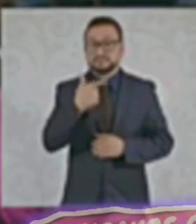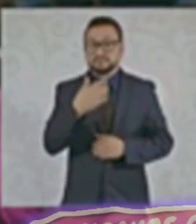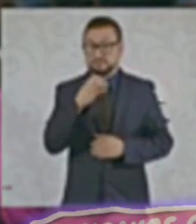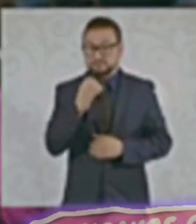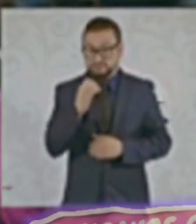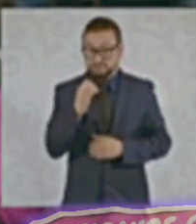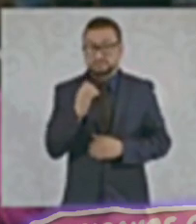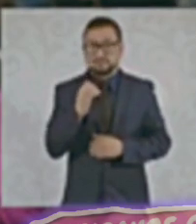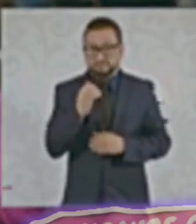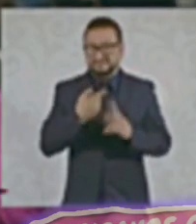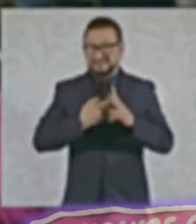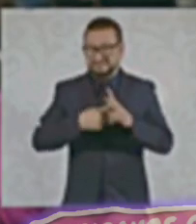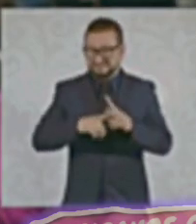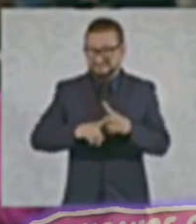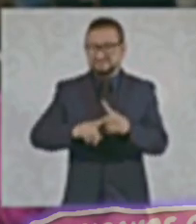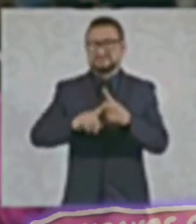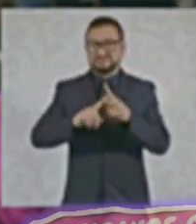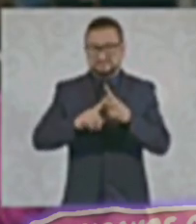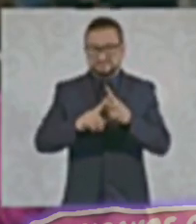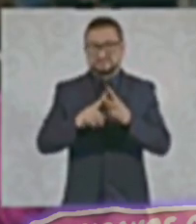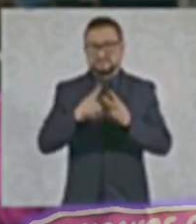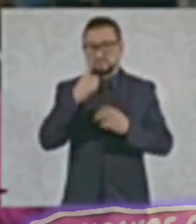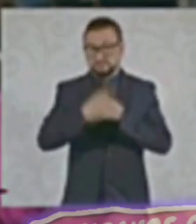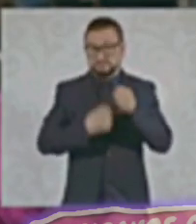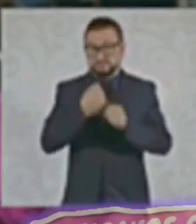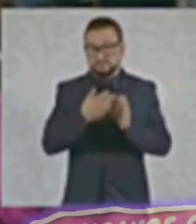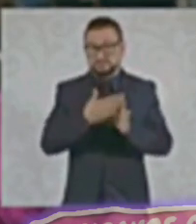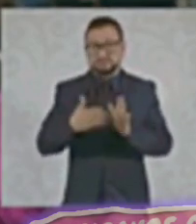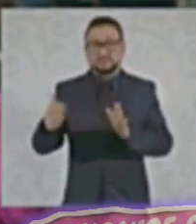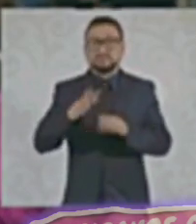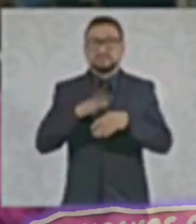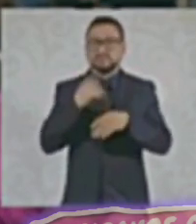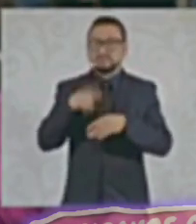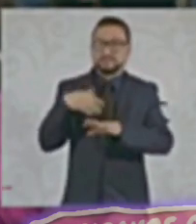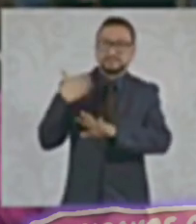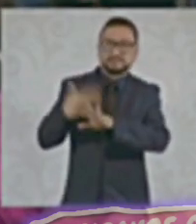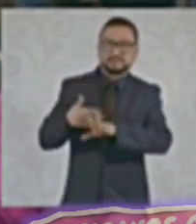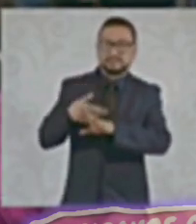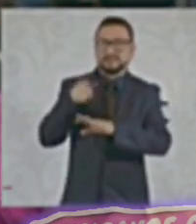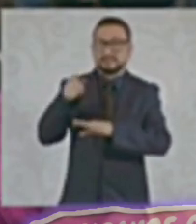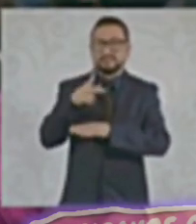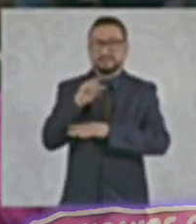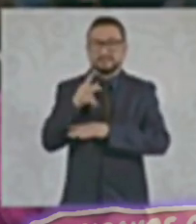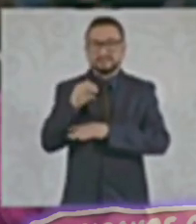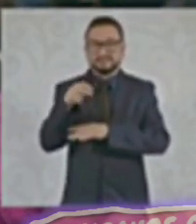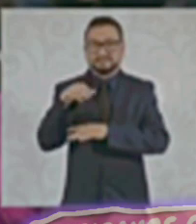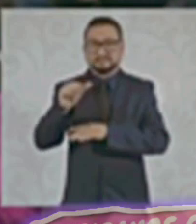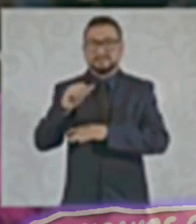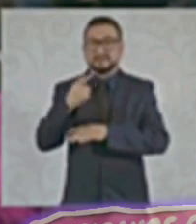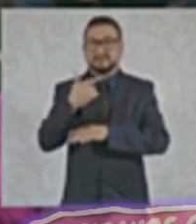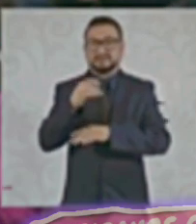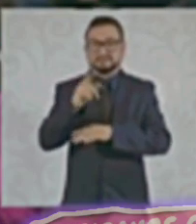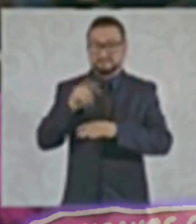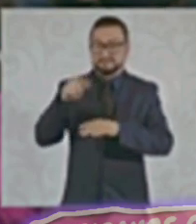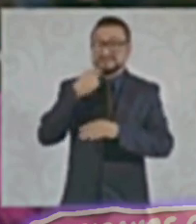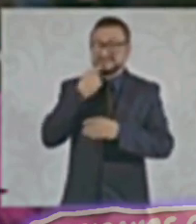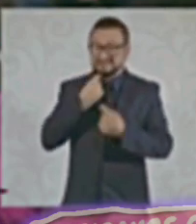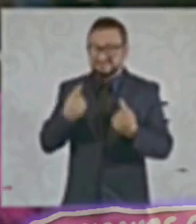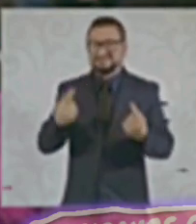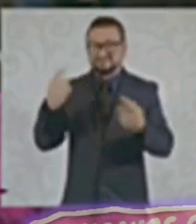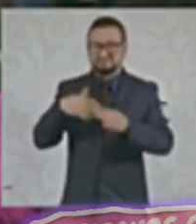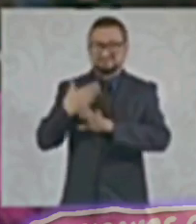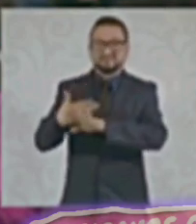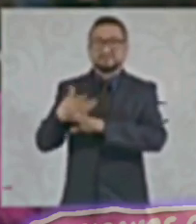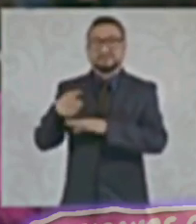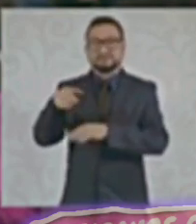un año del inicio de la destrucción del pueblo palestino en Gaza, incluyendo niños. Hace algunos años